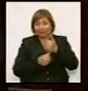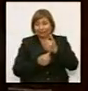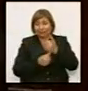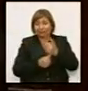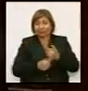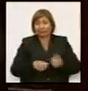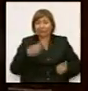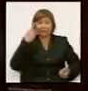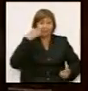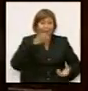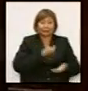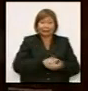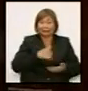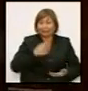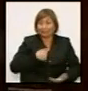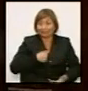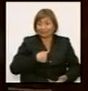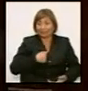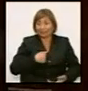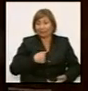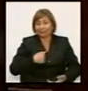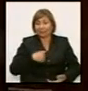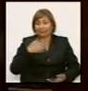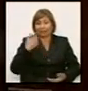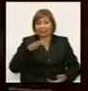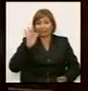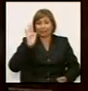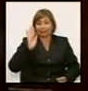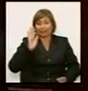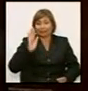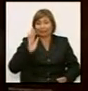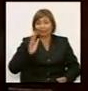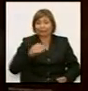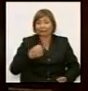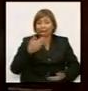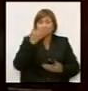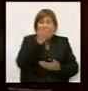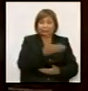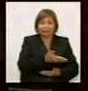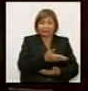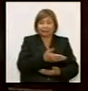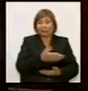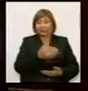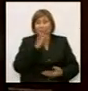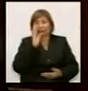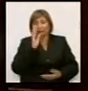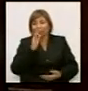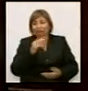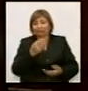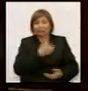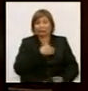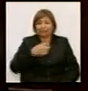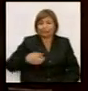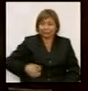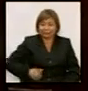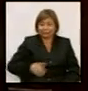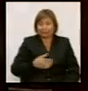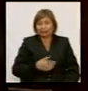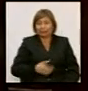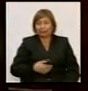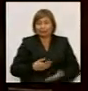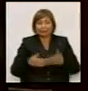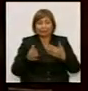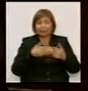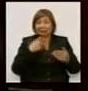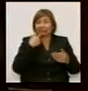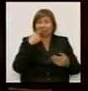y para que yo a mi vez, ya juramentado, le tomara juramento a él como presidente, aun cuando así